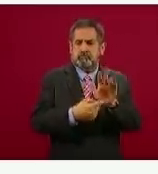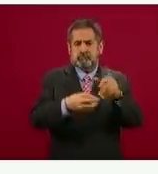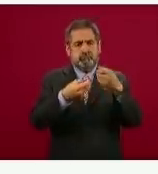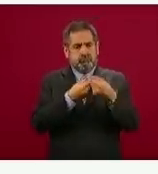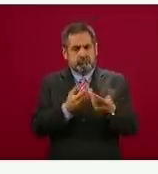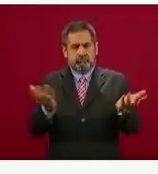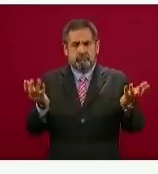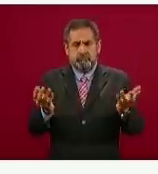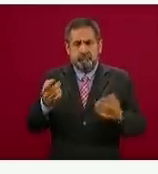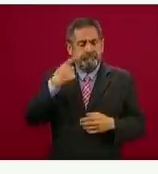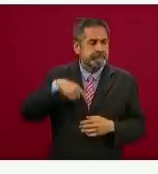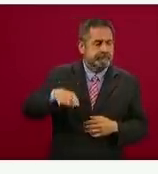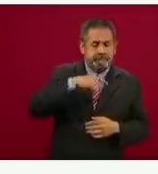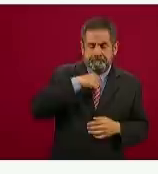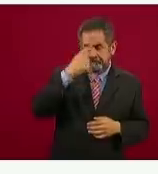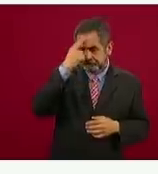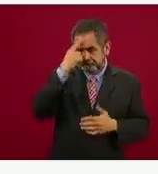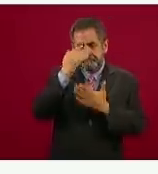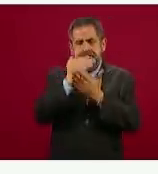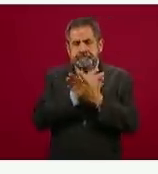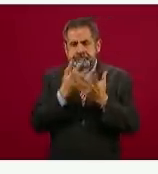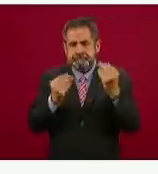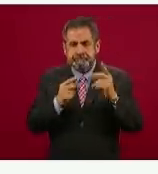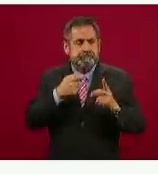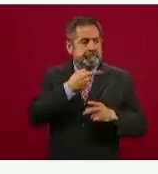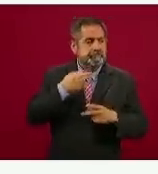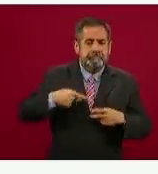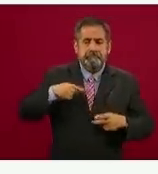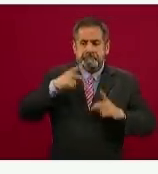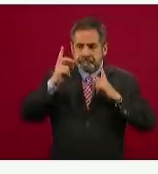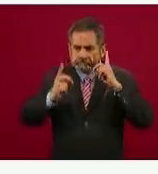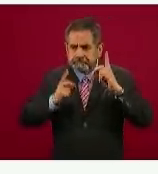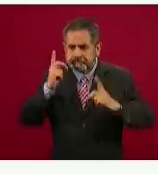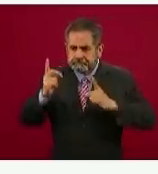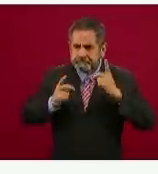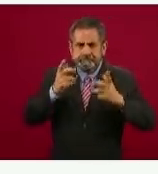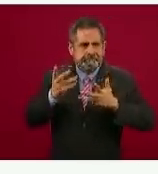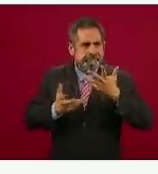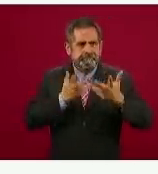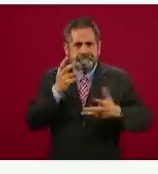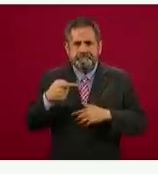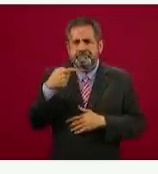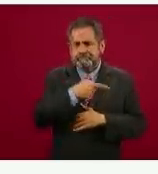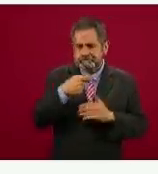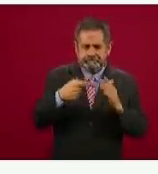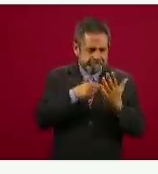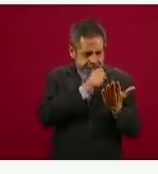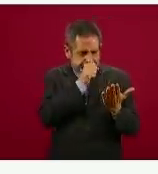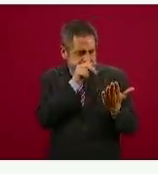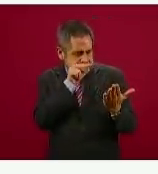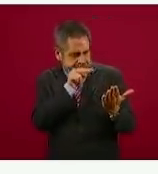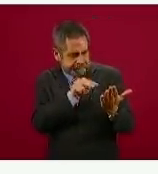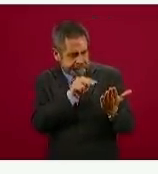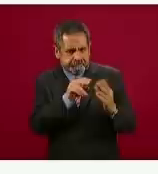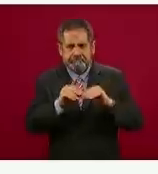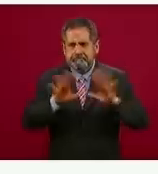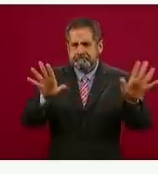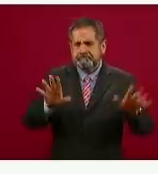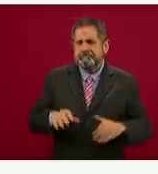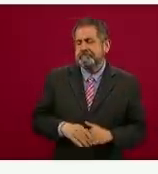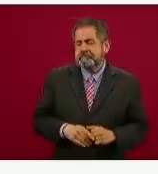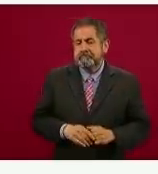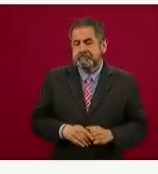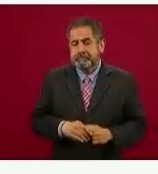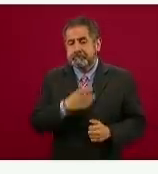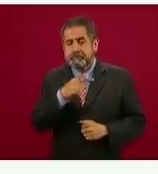y ayudan a resolver la mayoría de las dudas que tiene la ciudadanía sobre qué se debe hacer. La